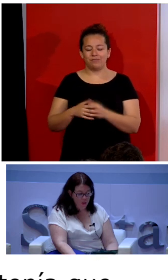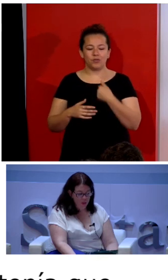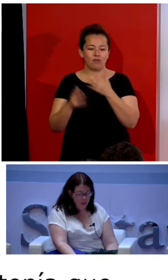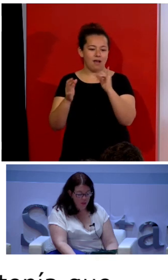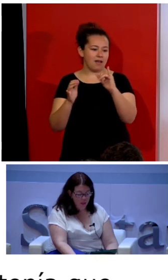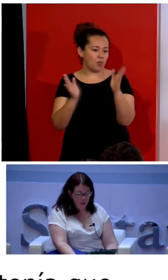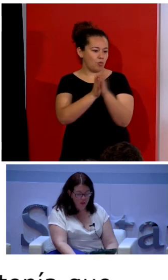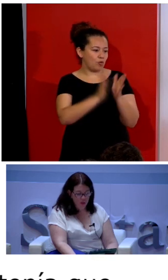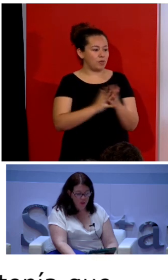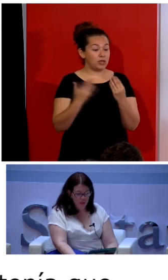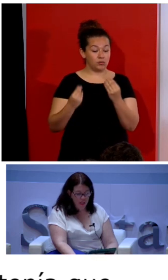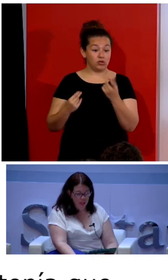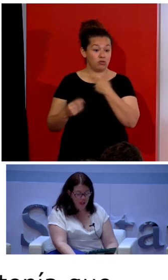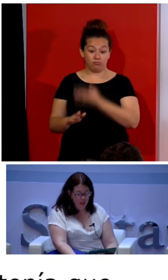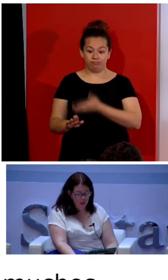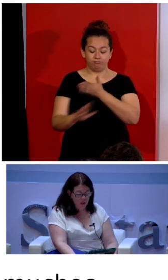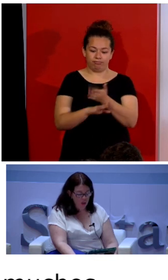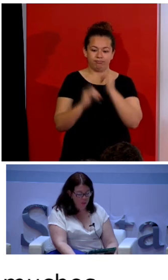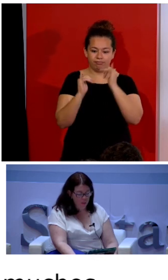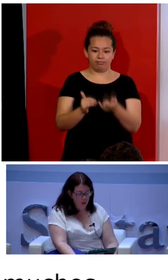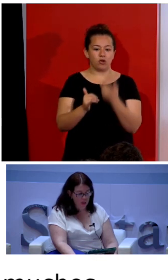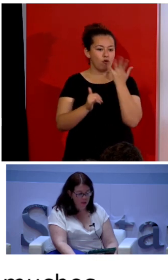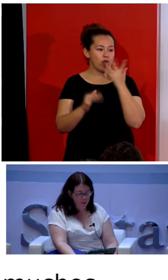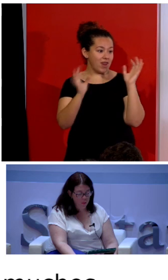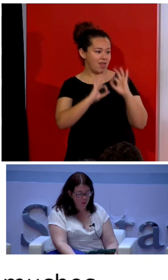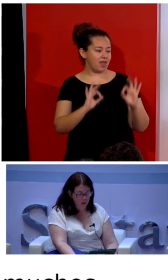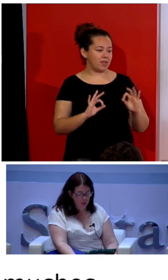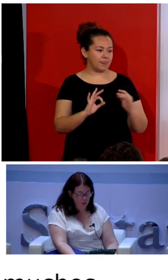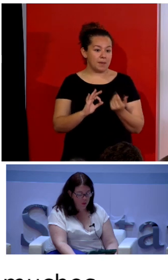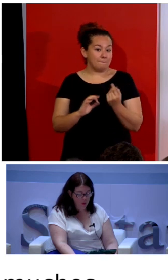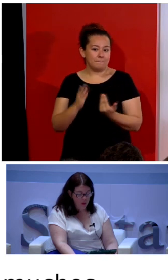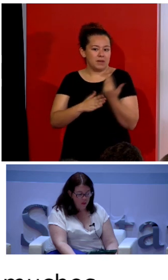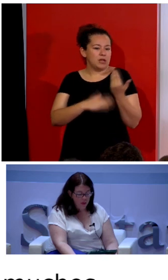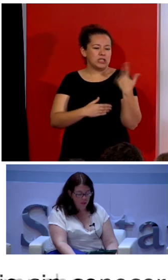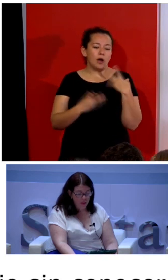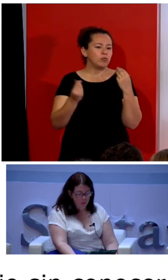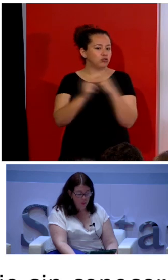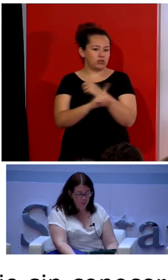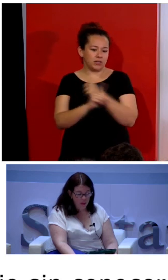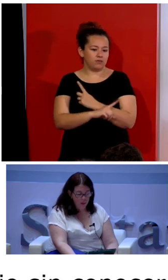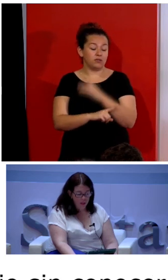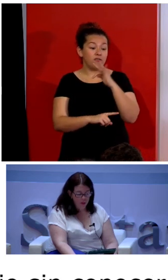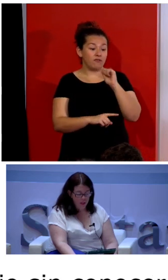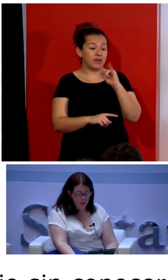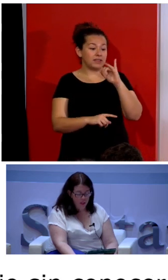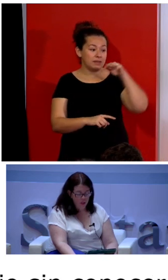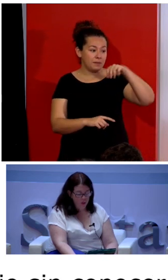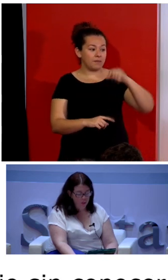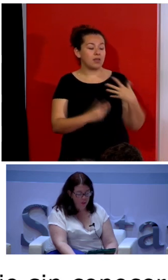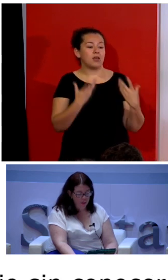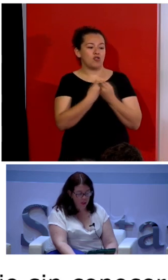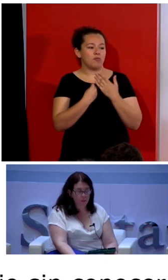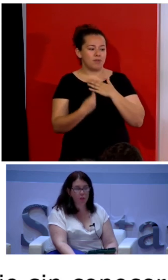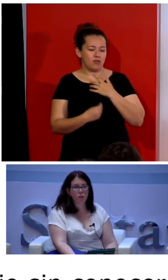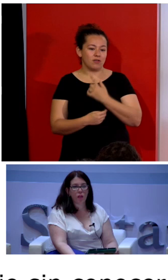compañeros y cuando llegas a un sitio sin conocer a nadie, los primeros días pasan muchos nervios. Fátima estuvo conmigo y tengo que decir que todos